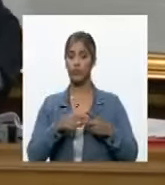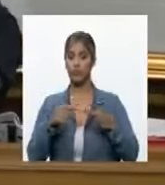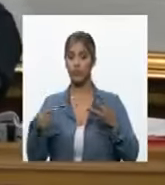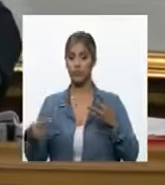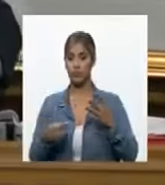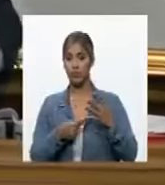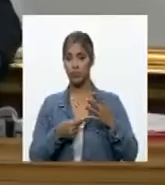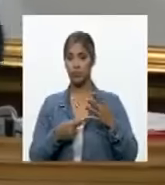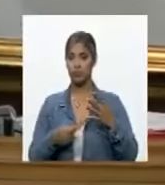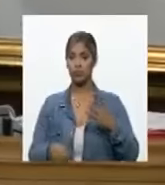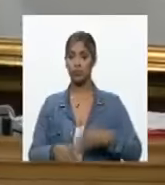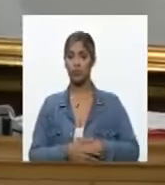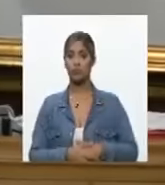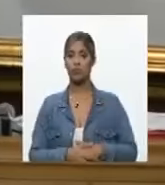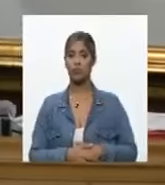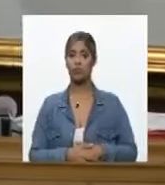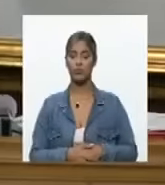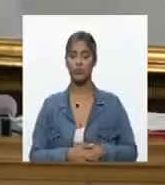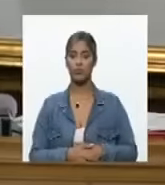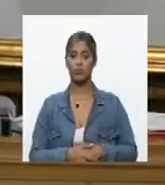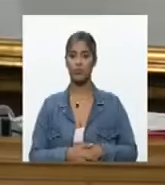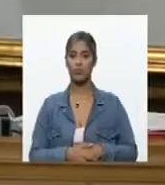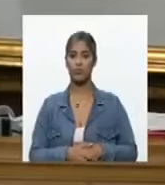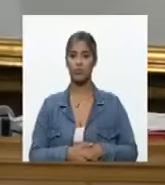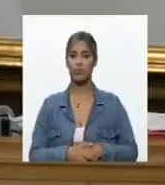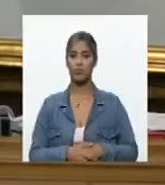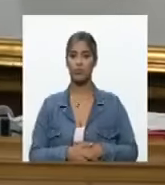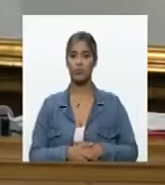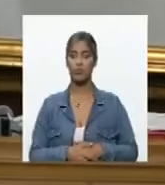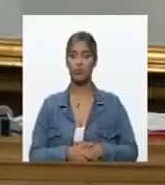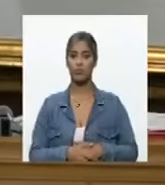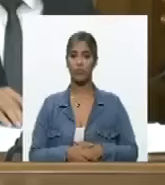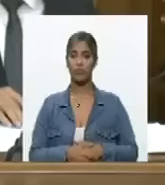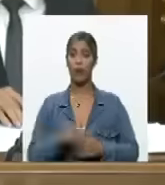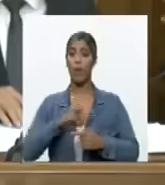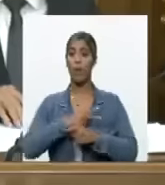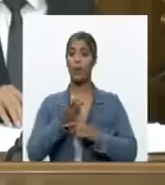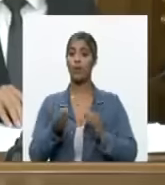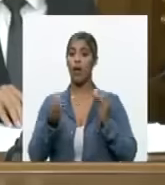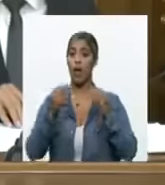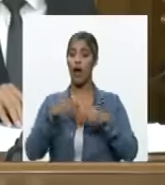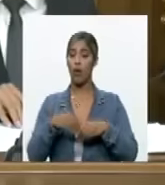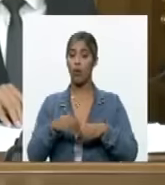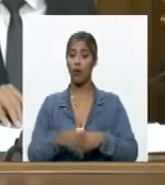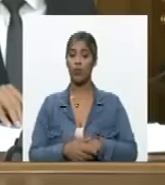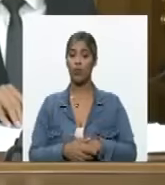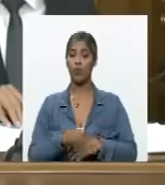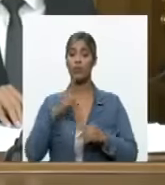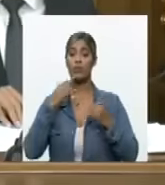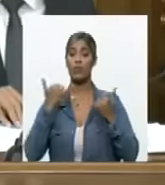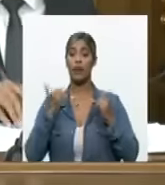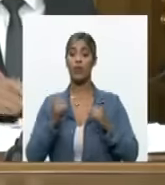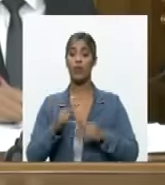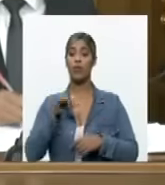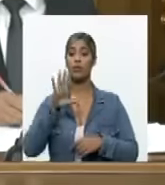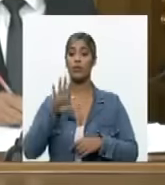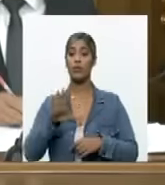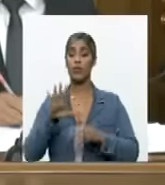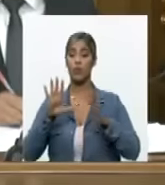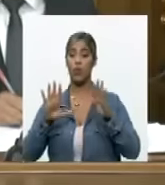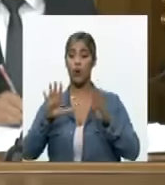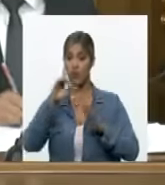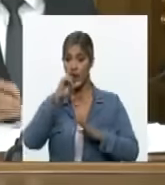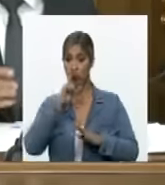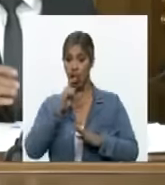publicación. Siguiente punto del orden del día, ciudadana secretaria. Proyecto de acuerdo en ocasión de conmemorarse los 59